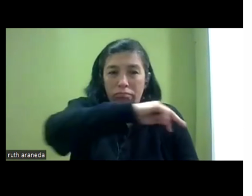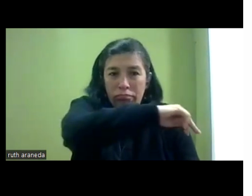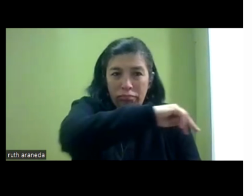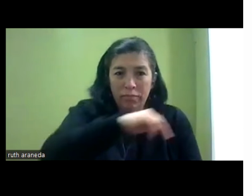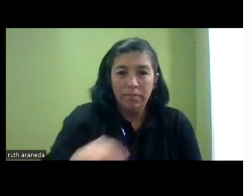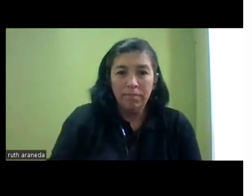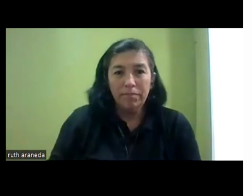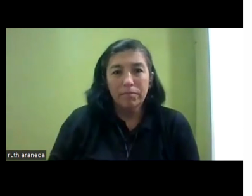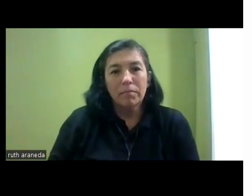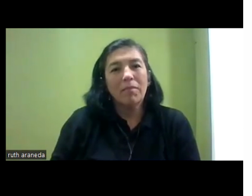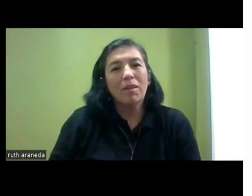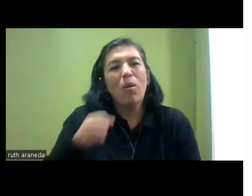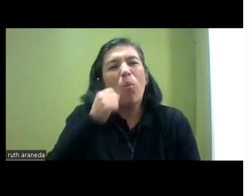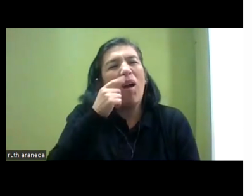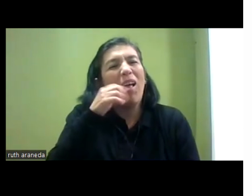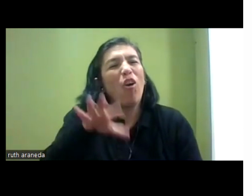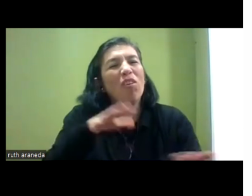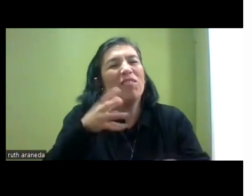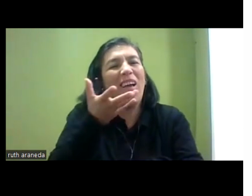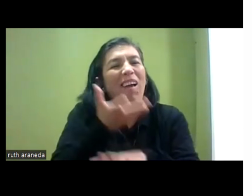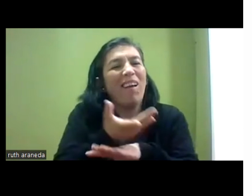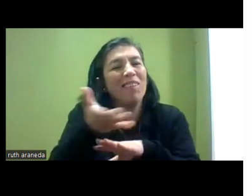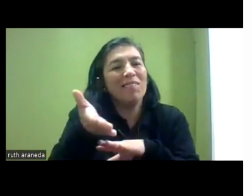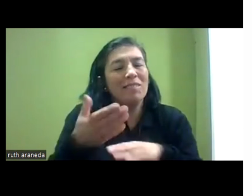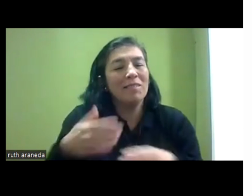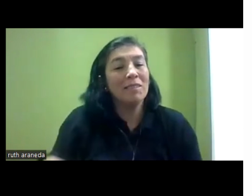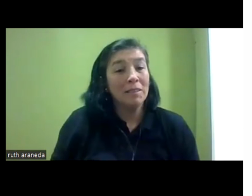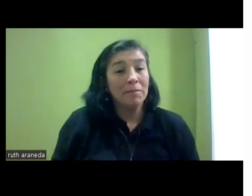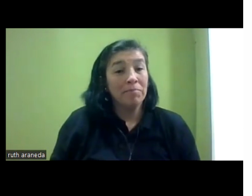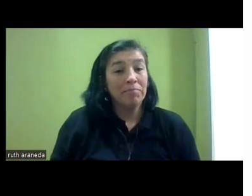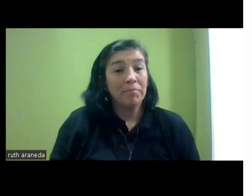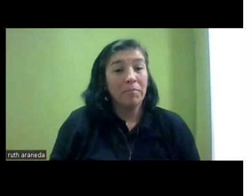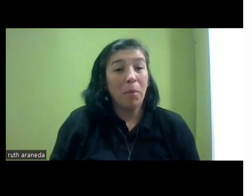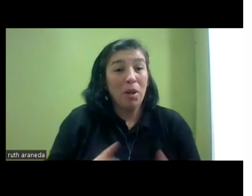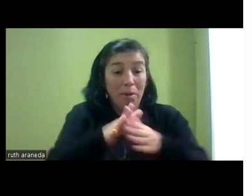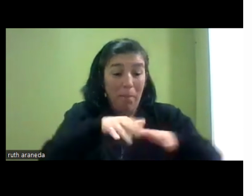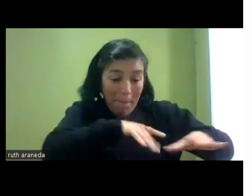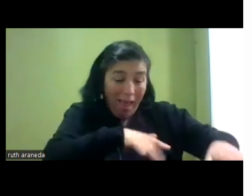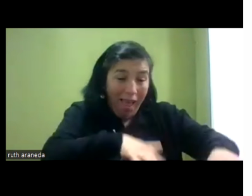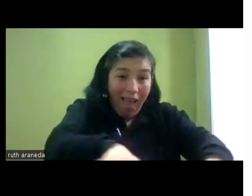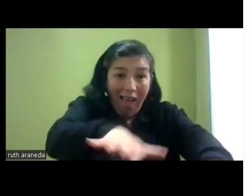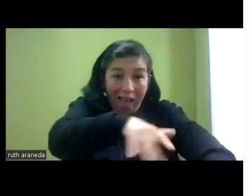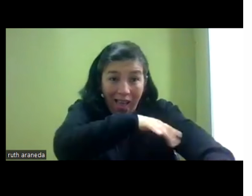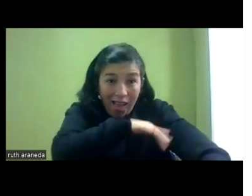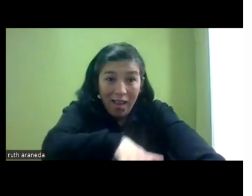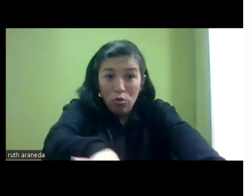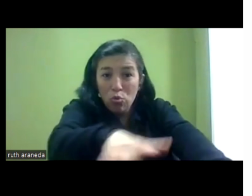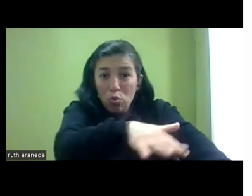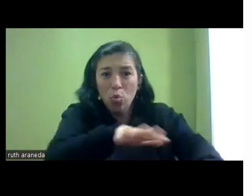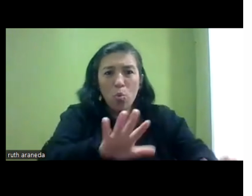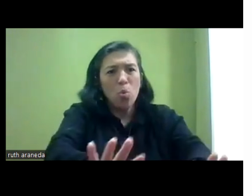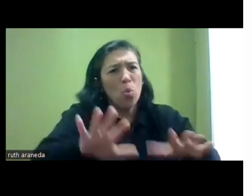¿Cuáles son los recursos de la costa en todo esto? Es un mar